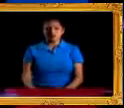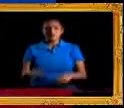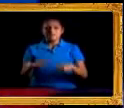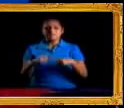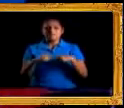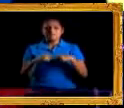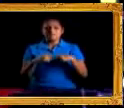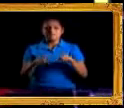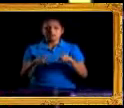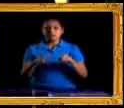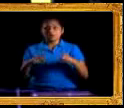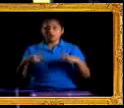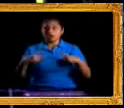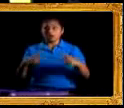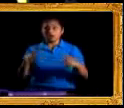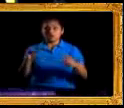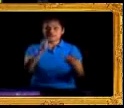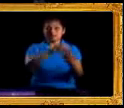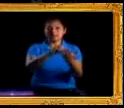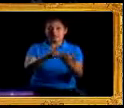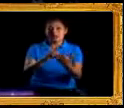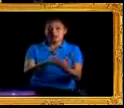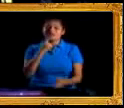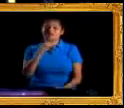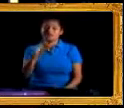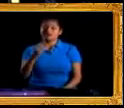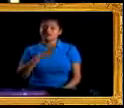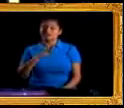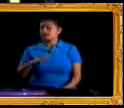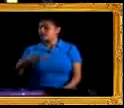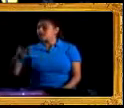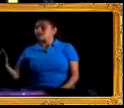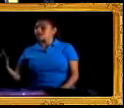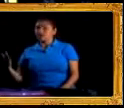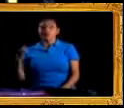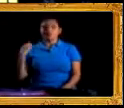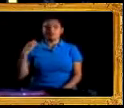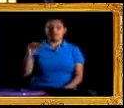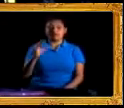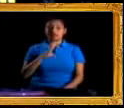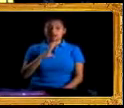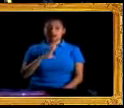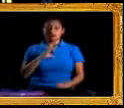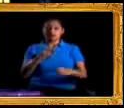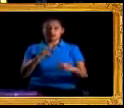sembrar. Dile que tienes ahí a la par. Para que tengas cosecha,